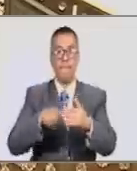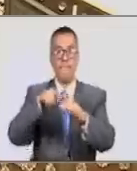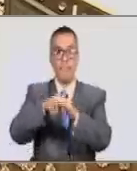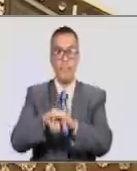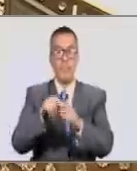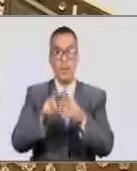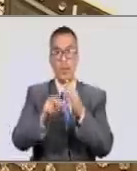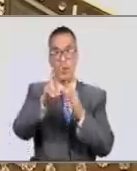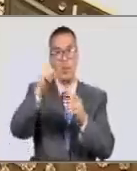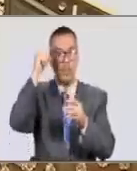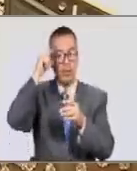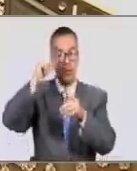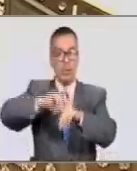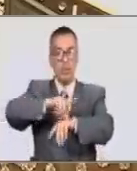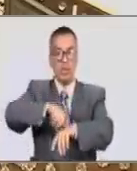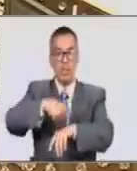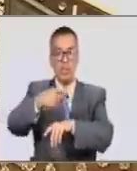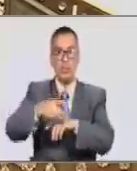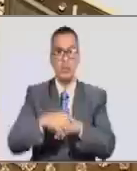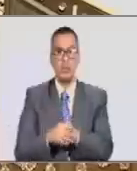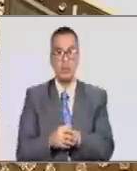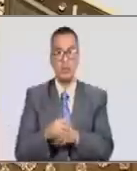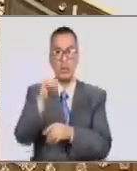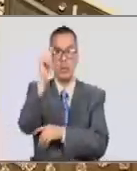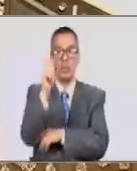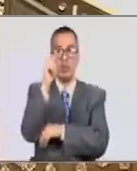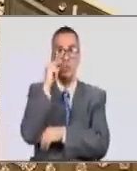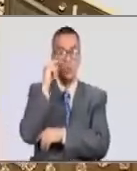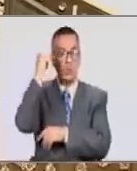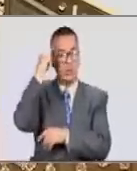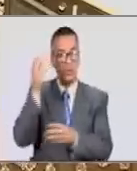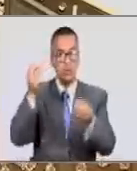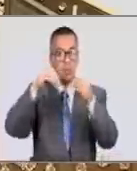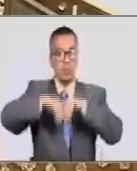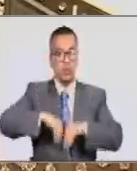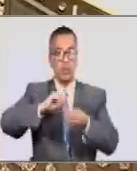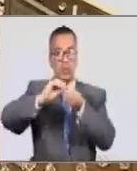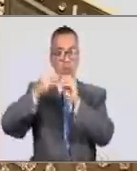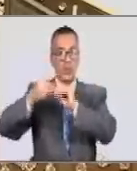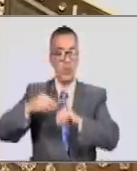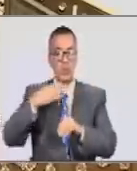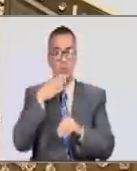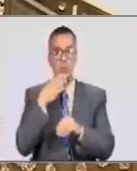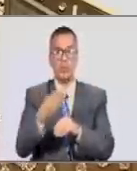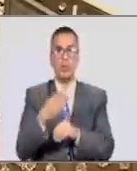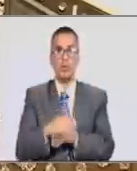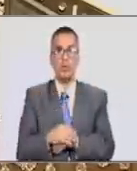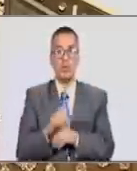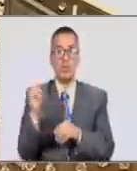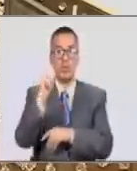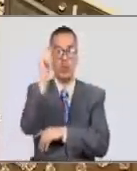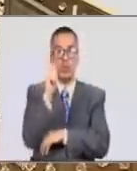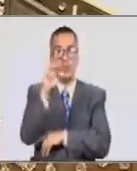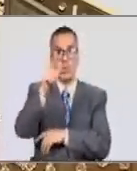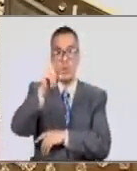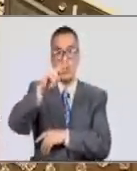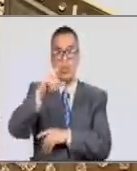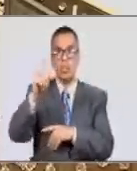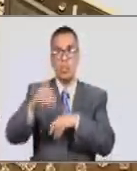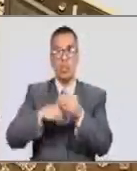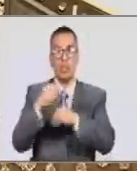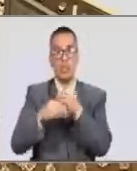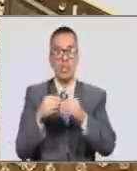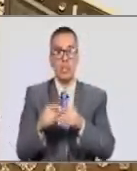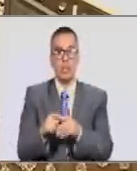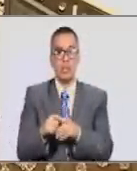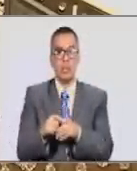de los 3 días siguientes a su recibo. Las diputadas y diputados que estén de acuerdo con la modificación solicitada por el diputado Rondero, si estoy votando